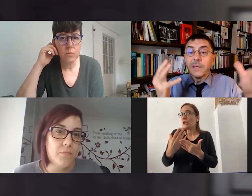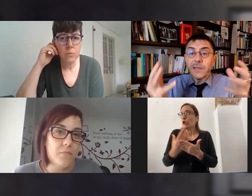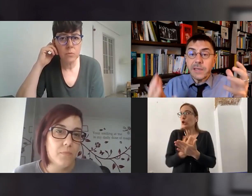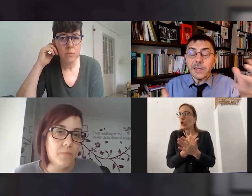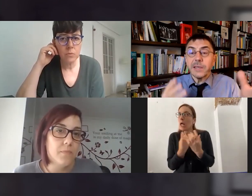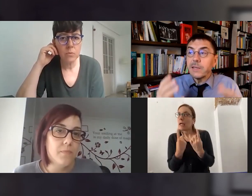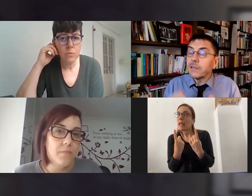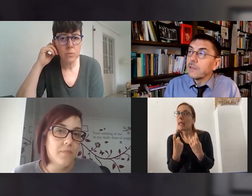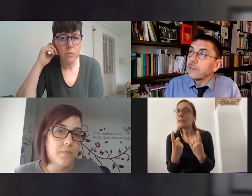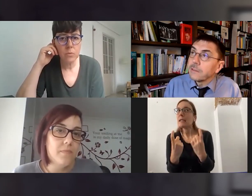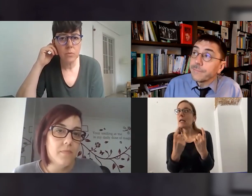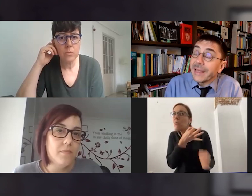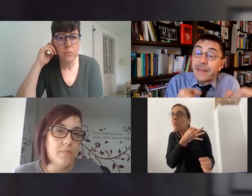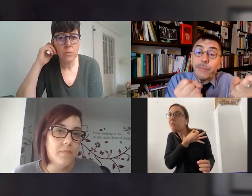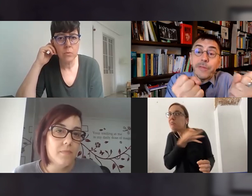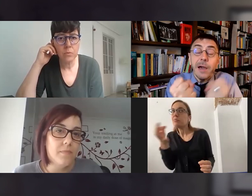también